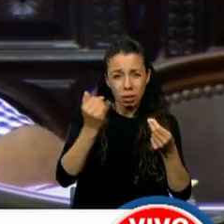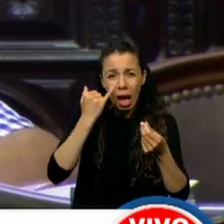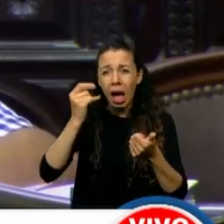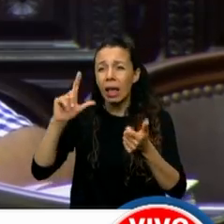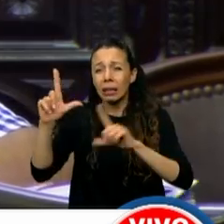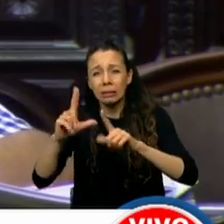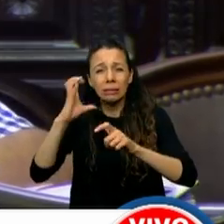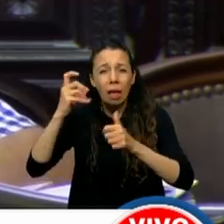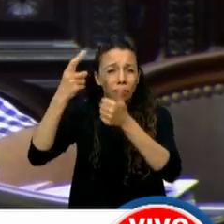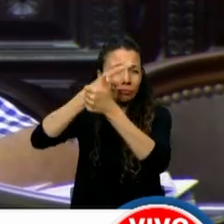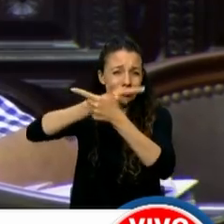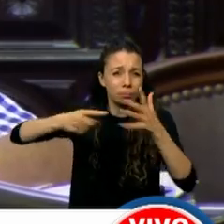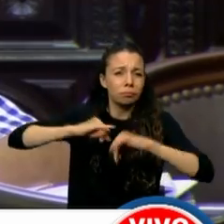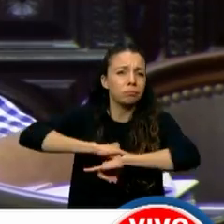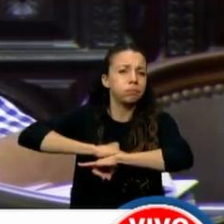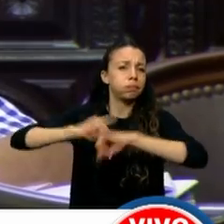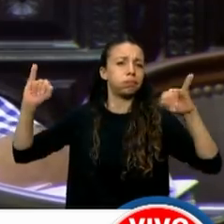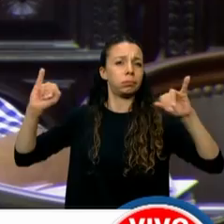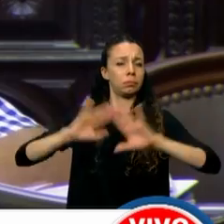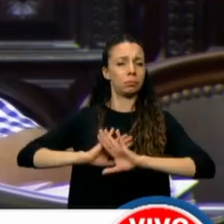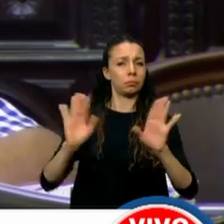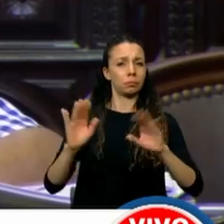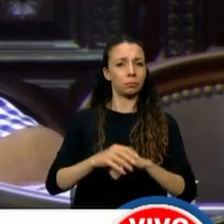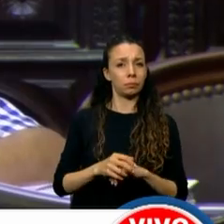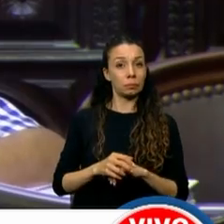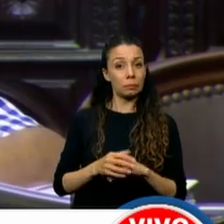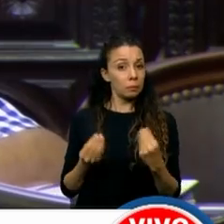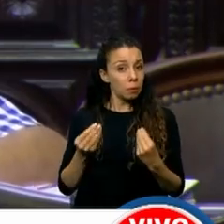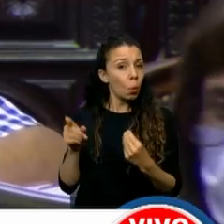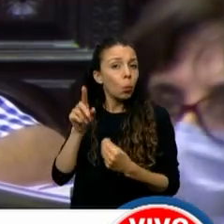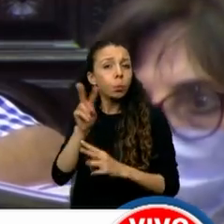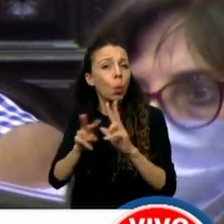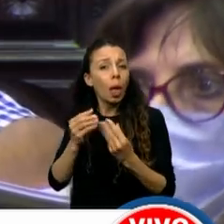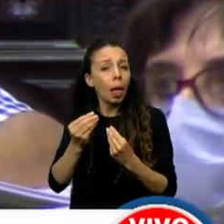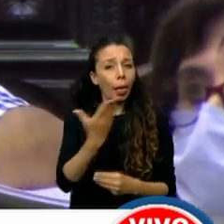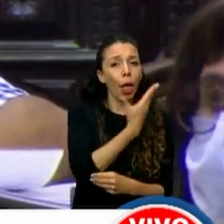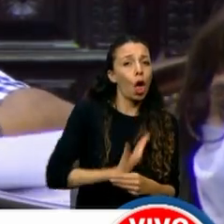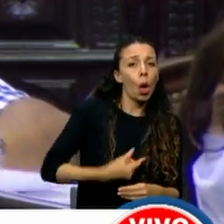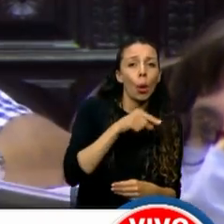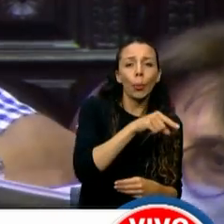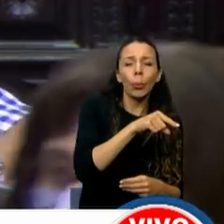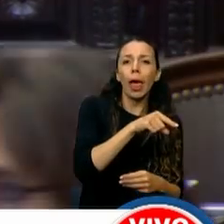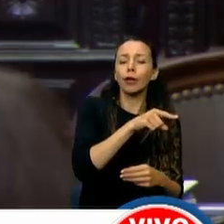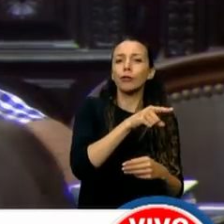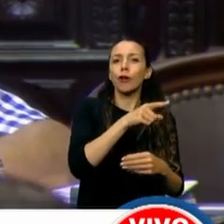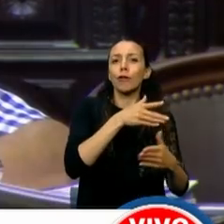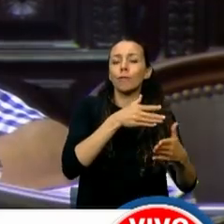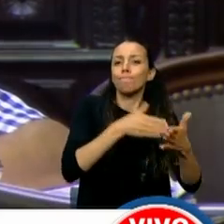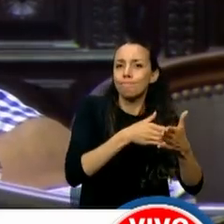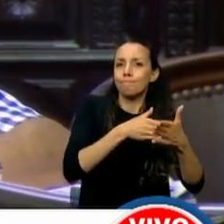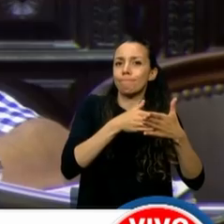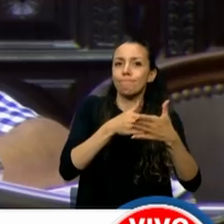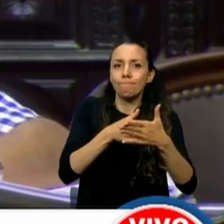todo esto para condicionar al gobierno y que no podamos avanzar en los cambios que nuestro pueblo y la nación